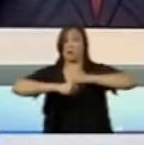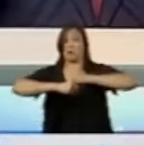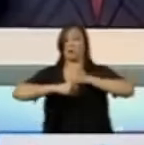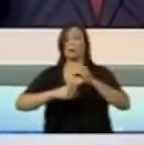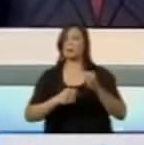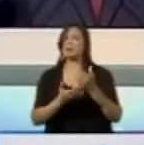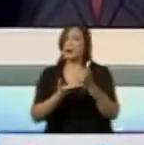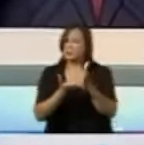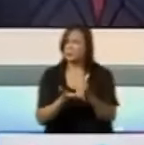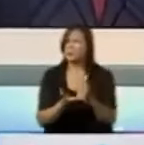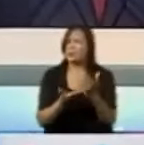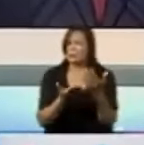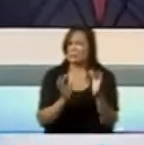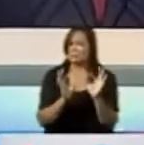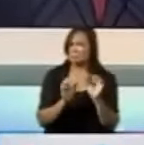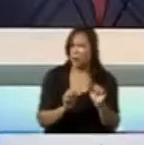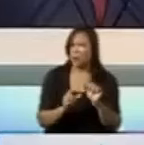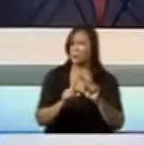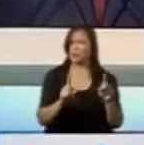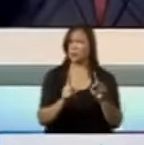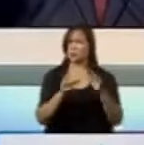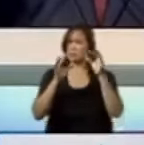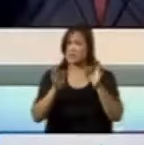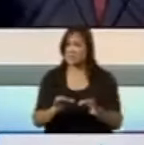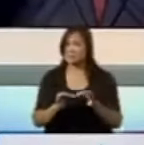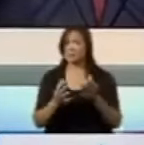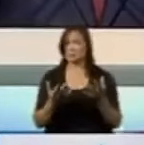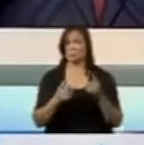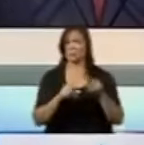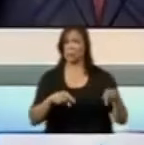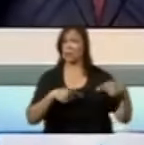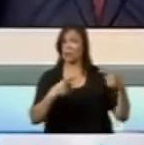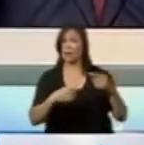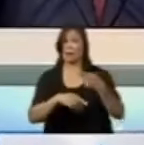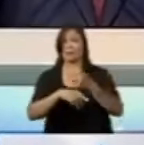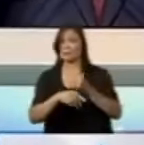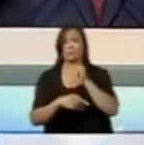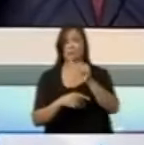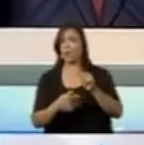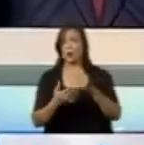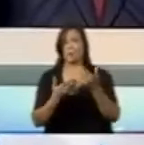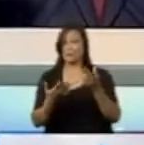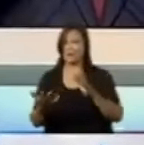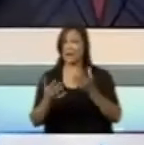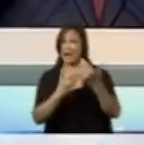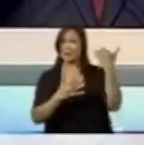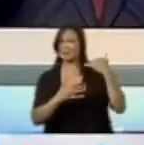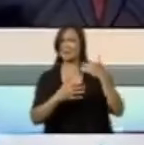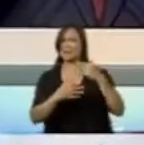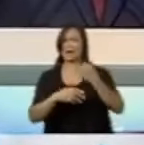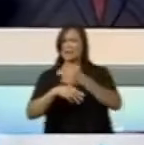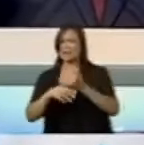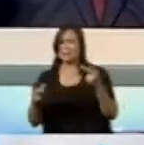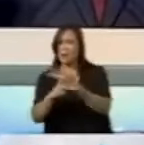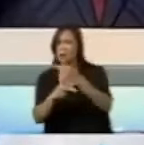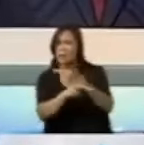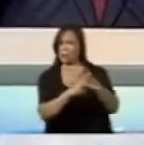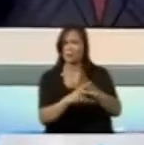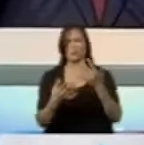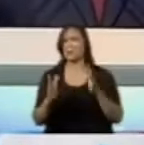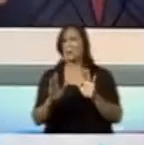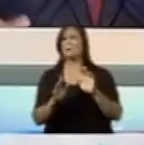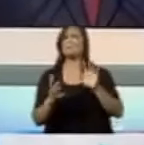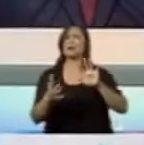De manera que ayuda, pero no es la solución definitiva y no se había hecho porque Haití nunca había llegado a los niveles de anarquía, de desorden